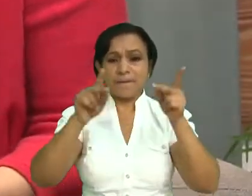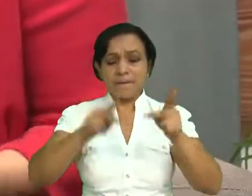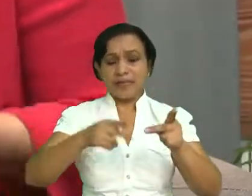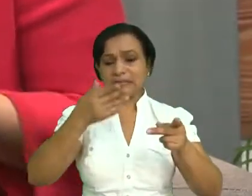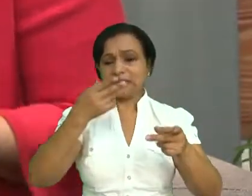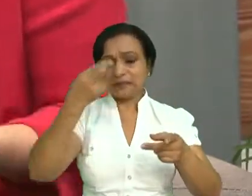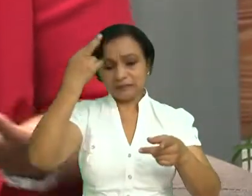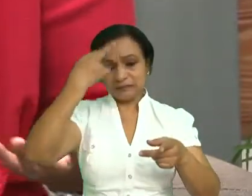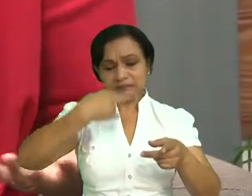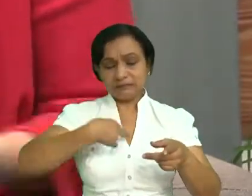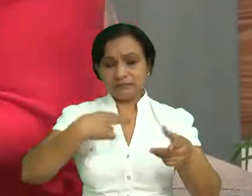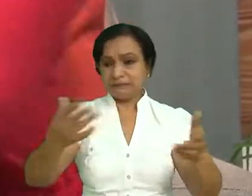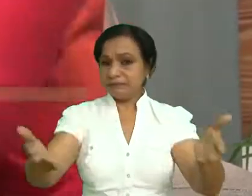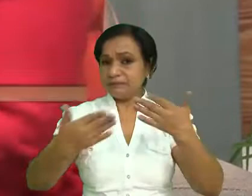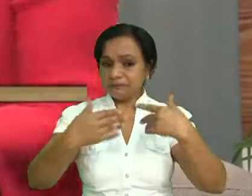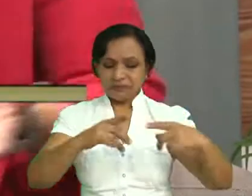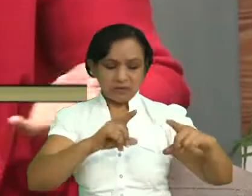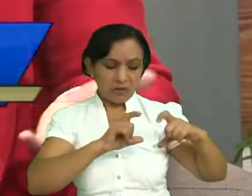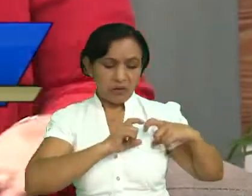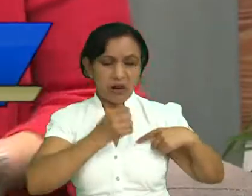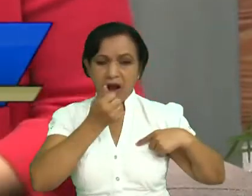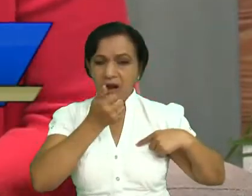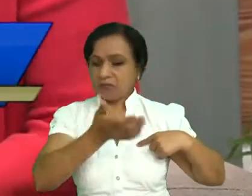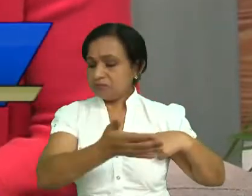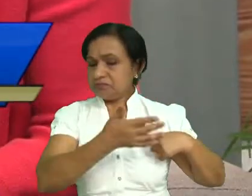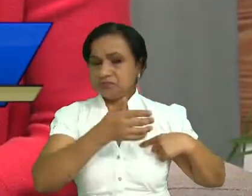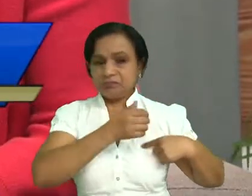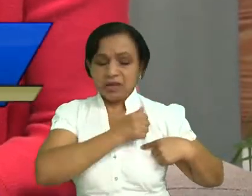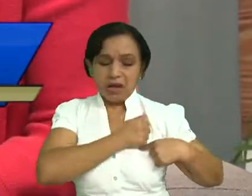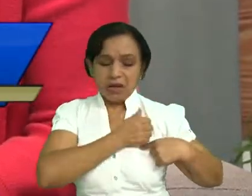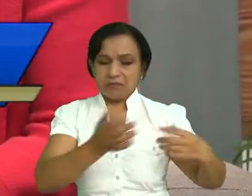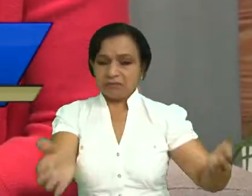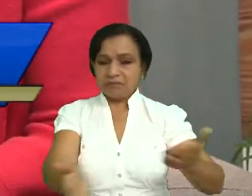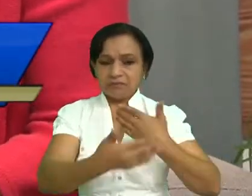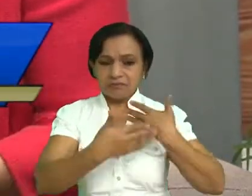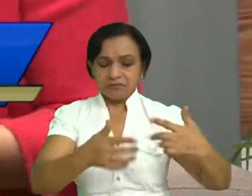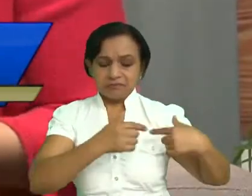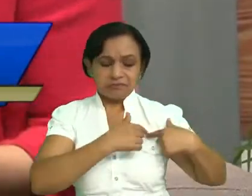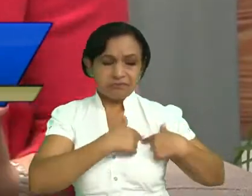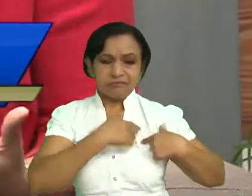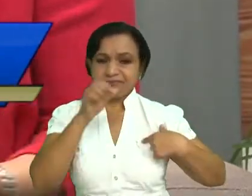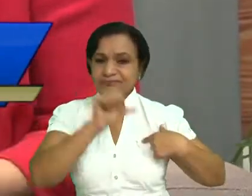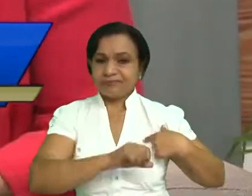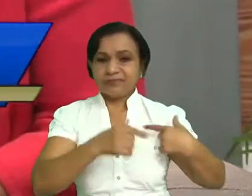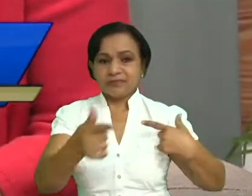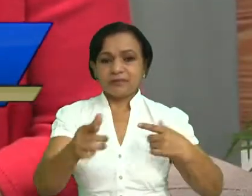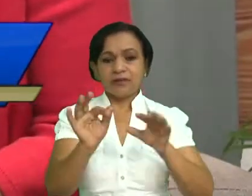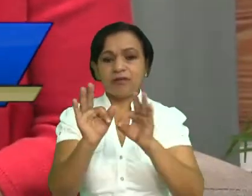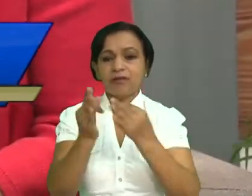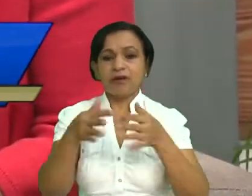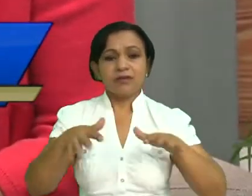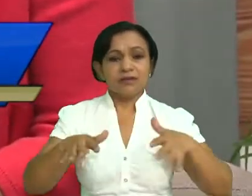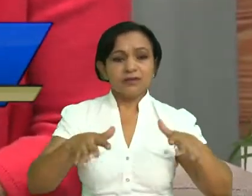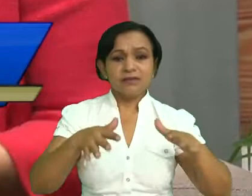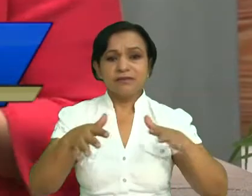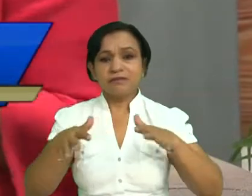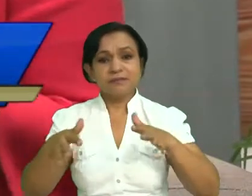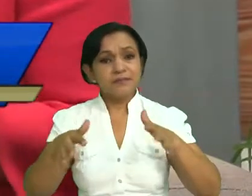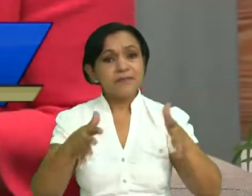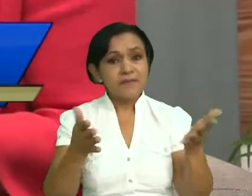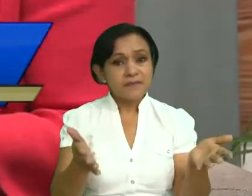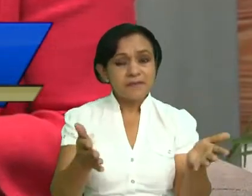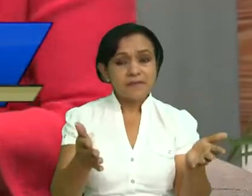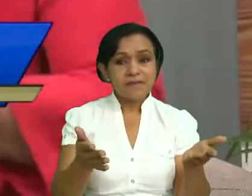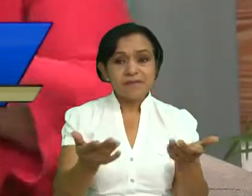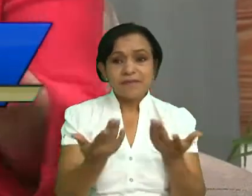irresponsables, pues no tienen amor en su corazón ni amor al prójimo, mucho menos, donde la familia se pone nerviosa. Obviamente, uno siente